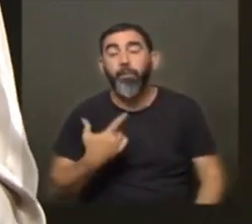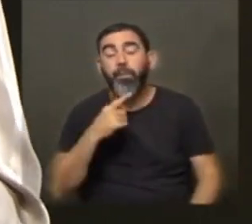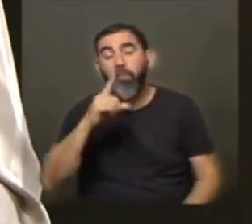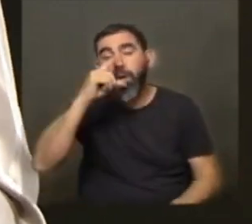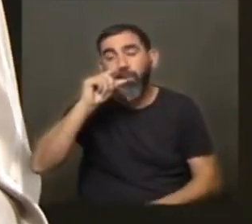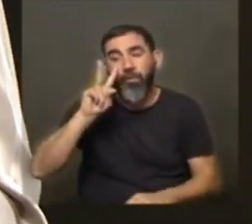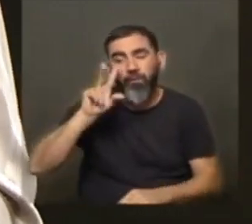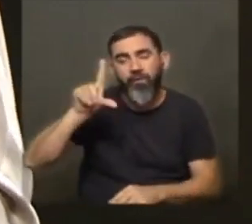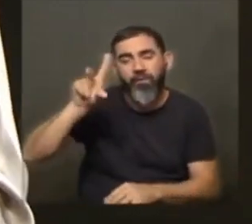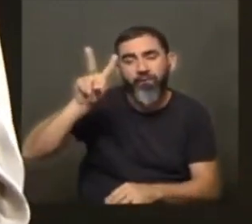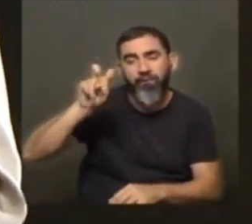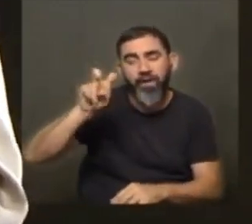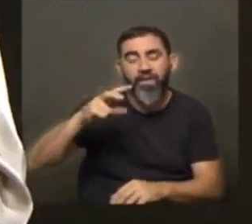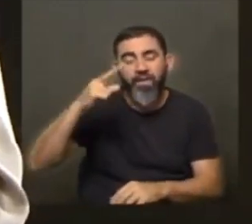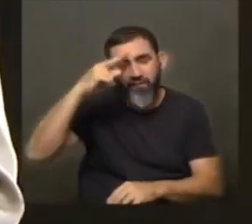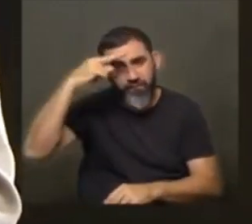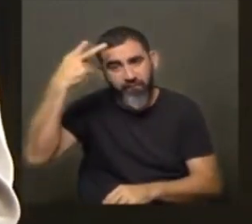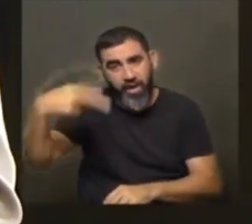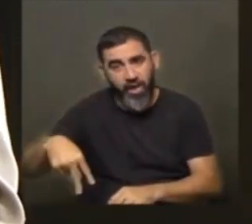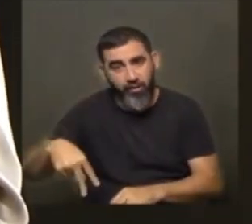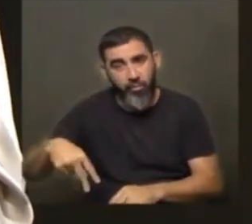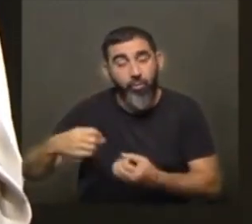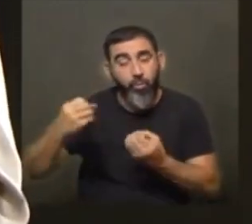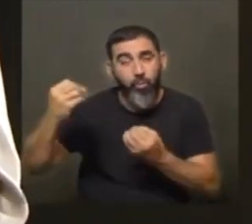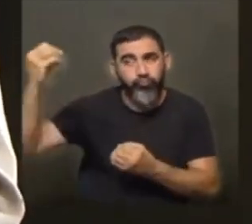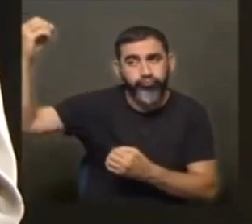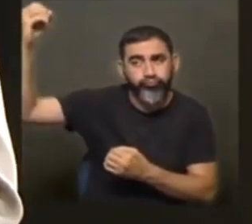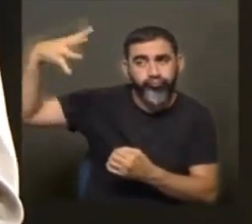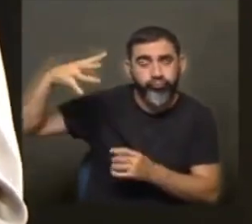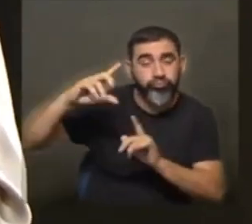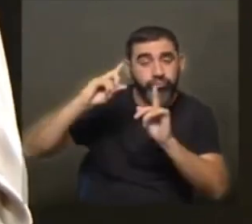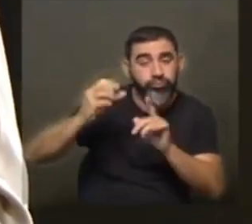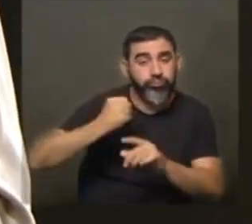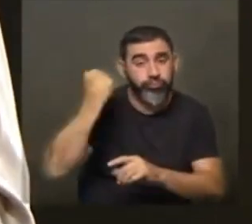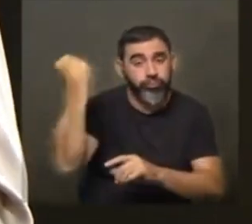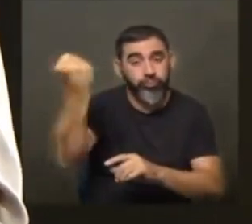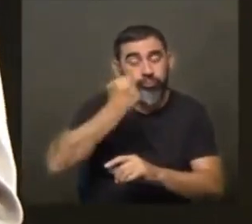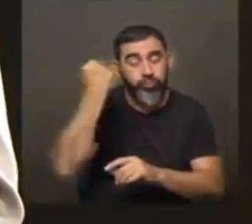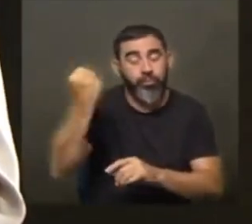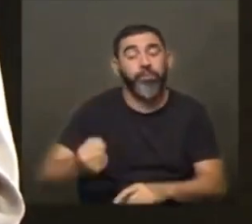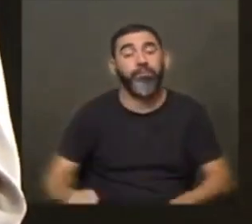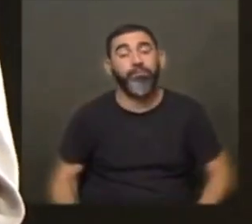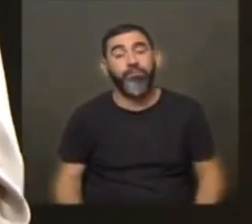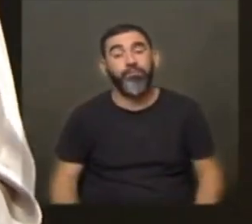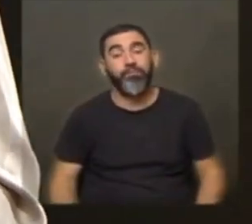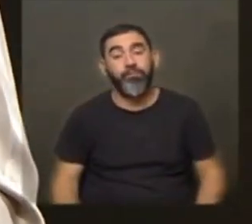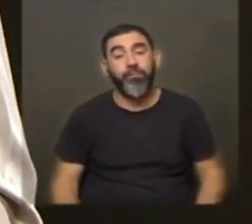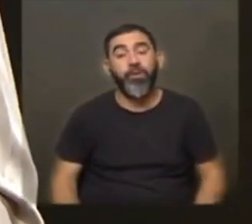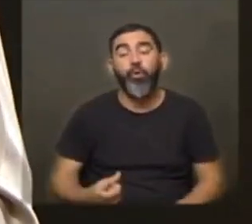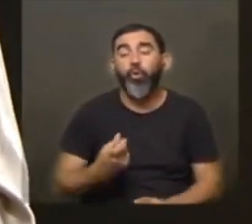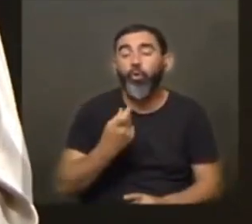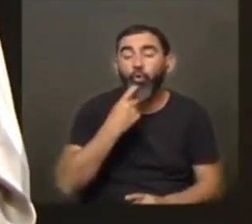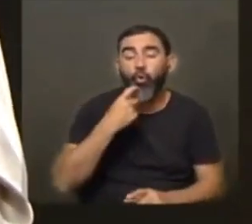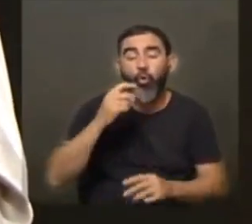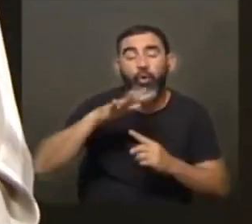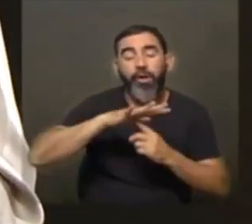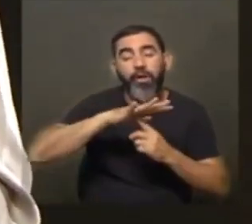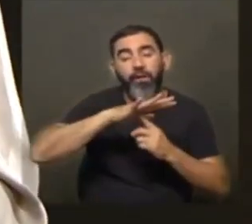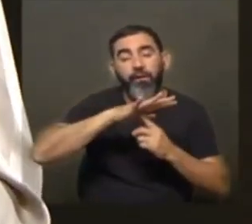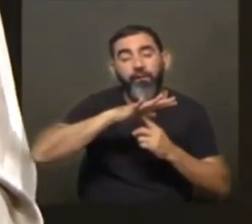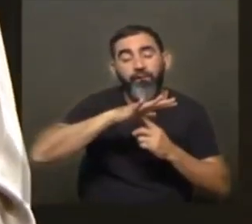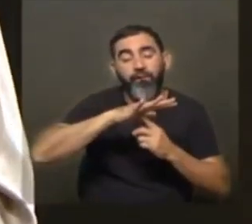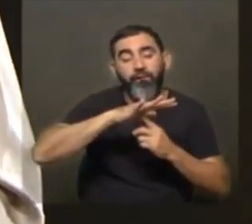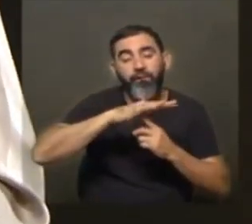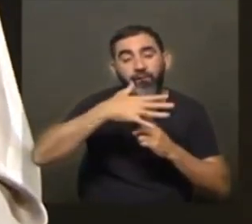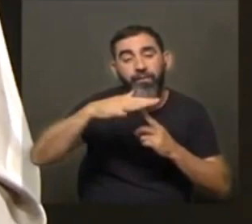más verdoso en verano por el exterior, porque es fundamental el tema de la iluminación, y más rojizo en invierno. Y si